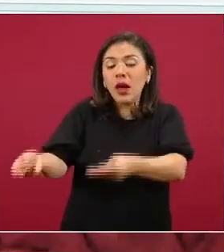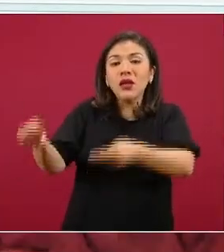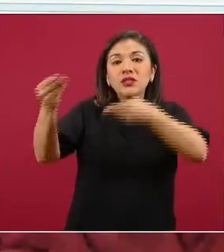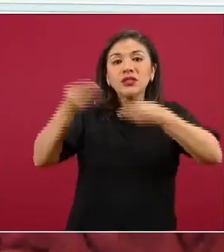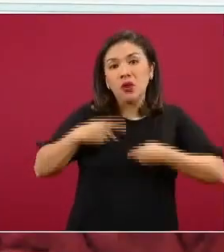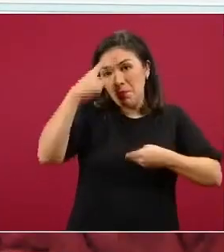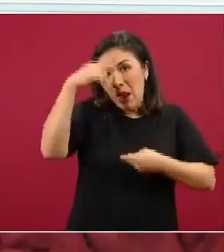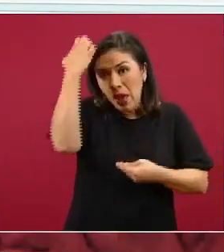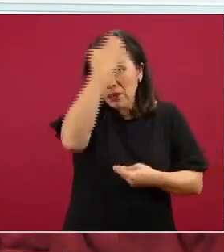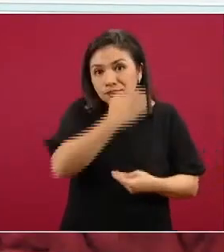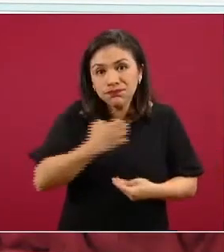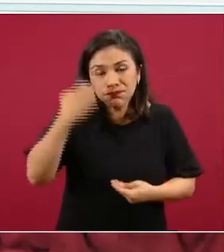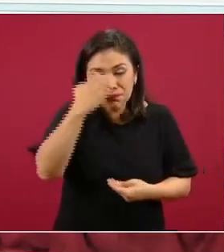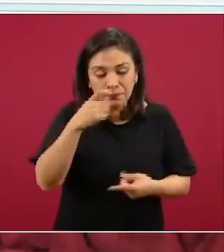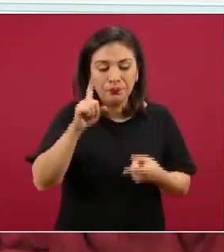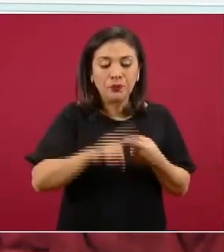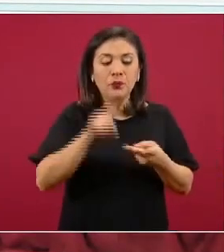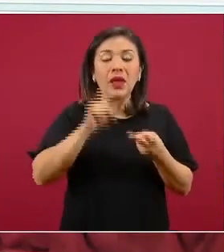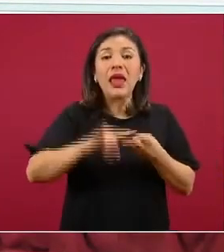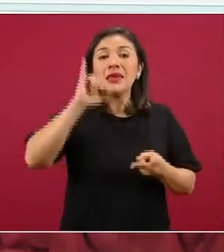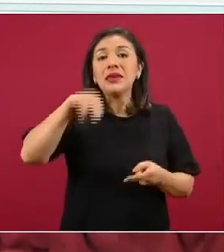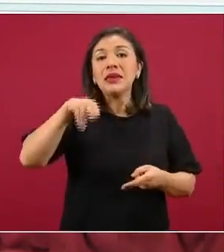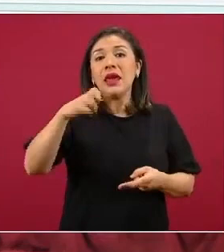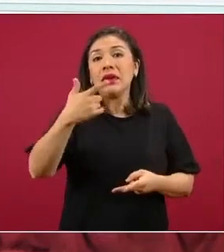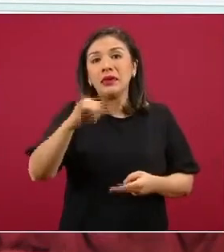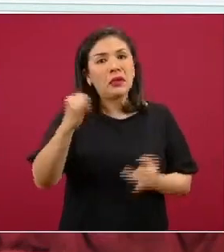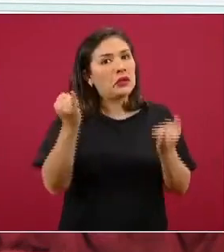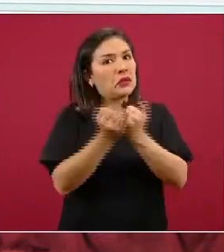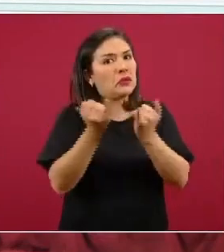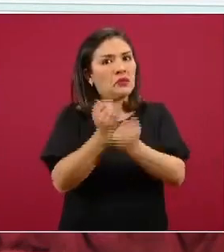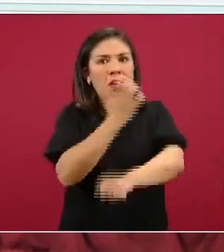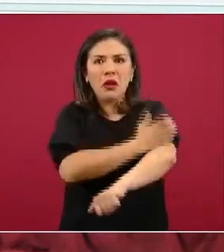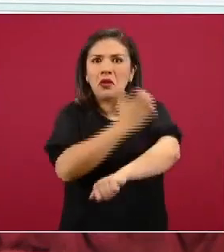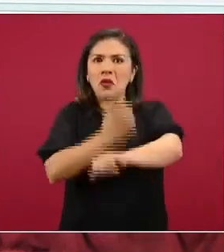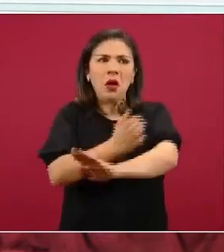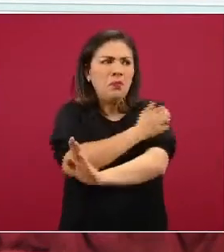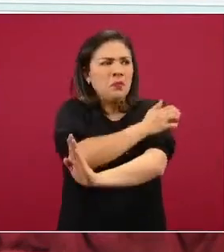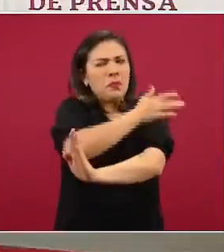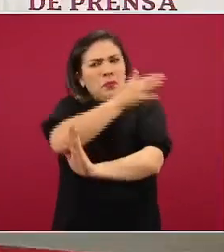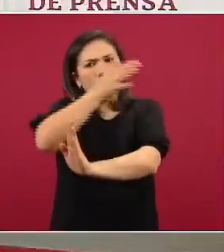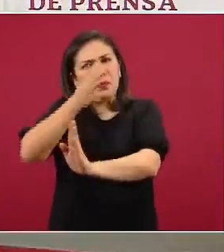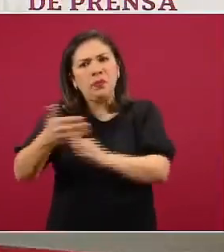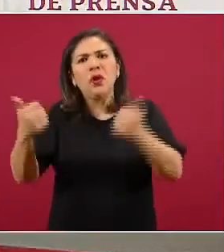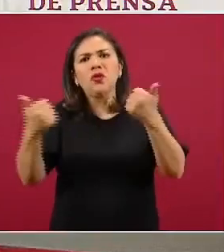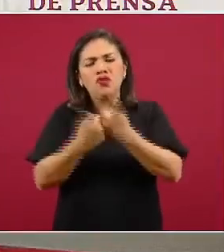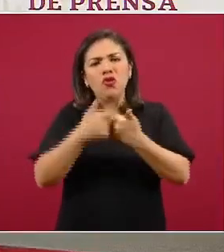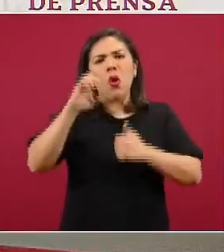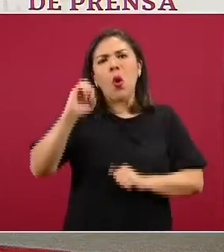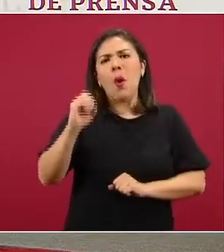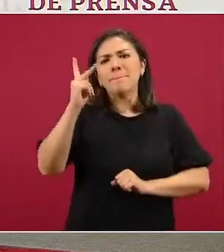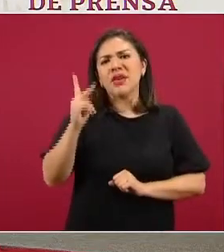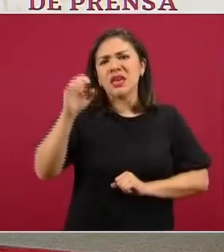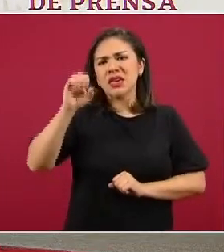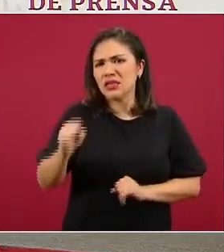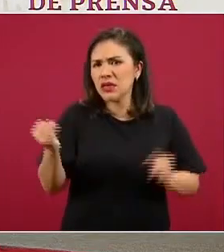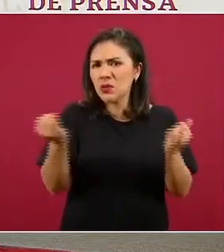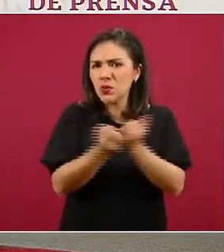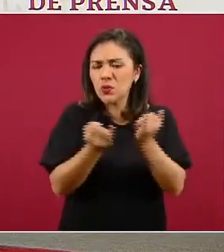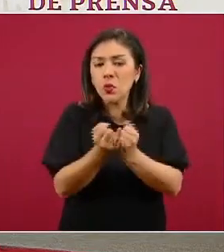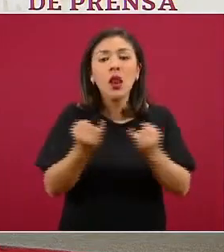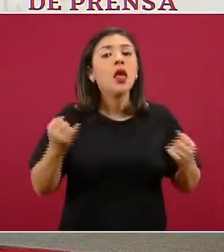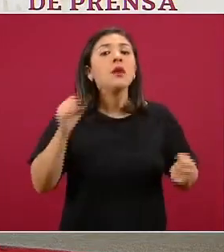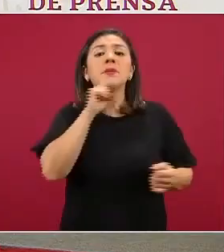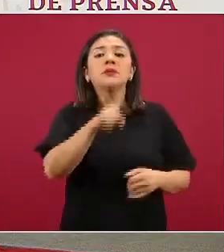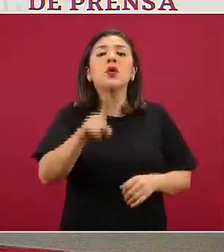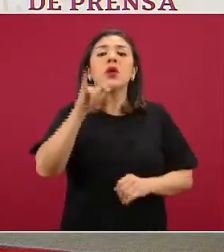del análisis. El INEGI, que nos ha acompañado durante todo este proceso junto con la Organización Panamericana de la Salud, y el Instituto